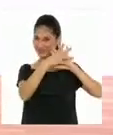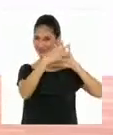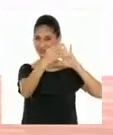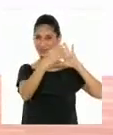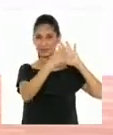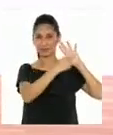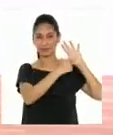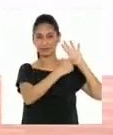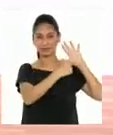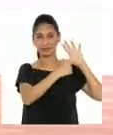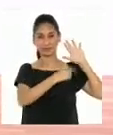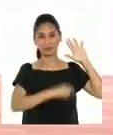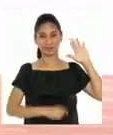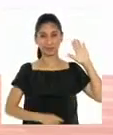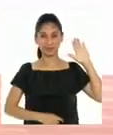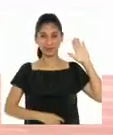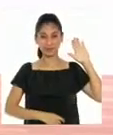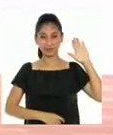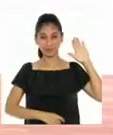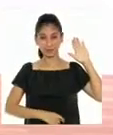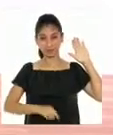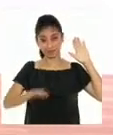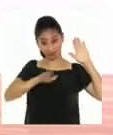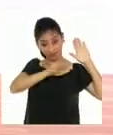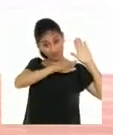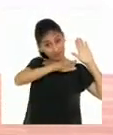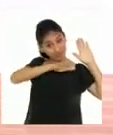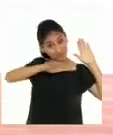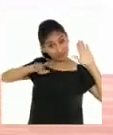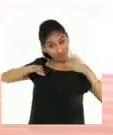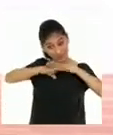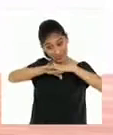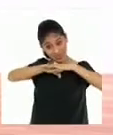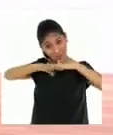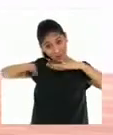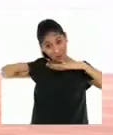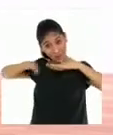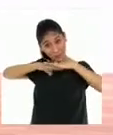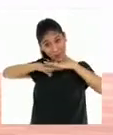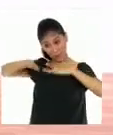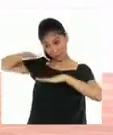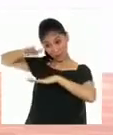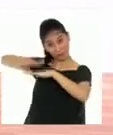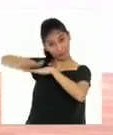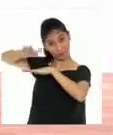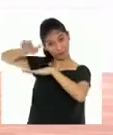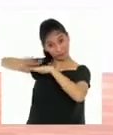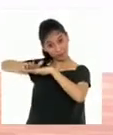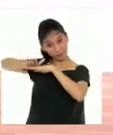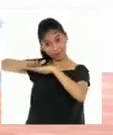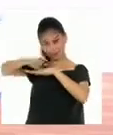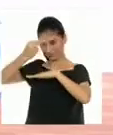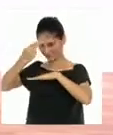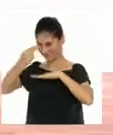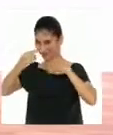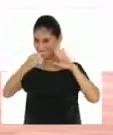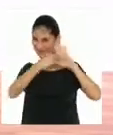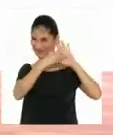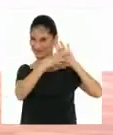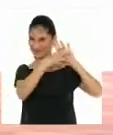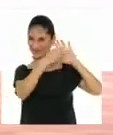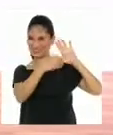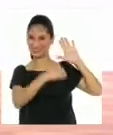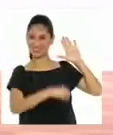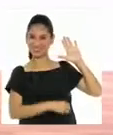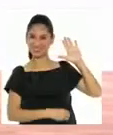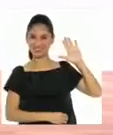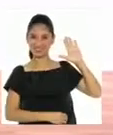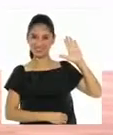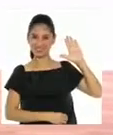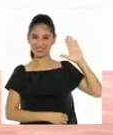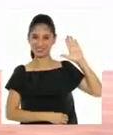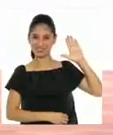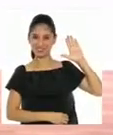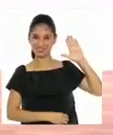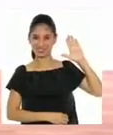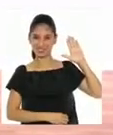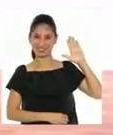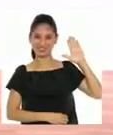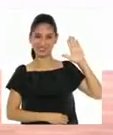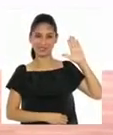apoyar la palma en el piso y estirar, patear para enganchar la pierna derecha. Y 1,